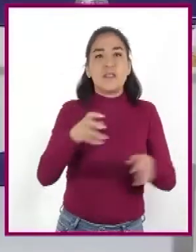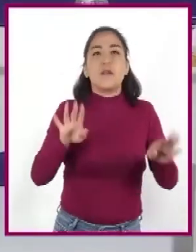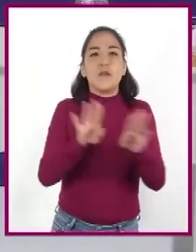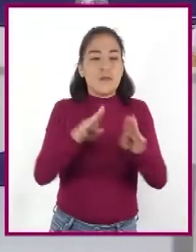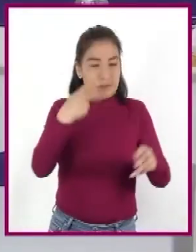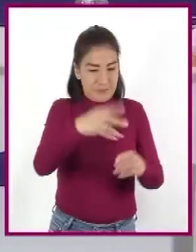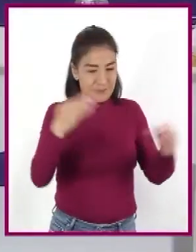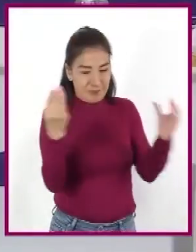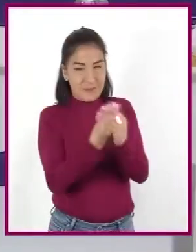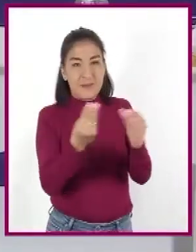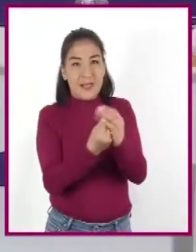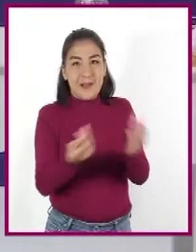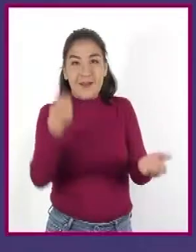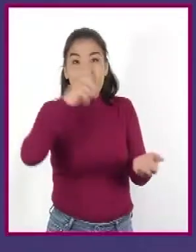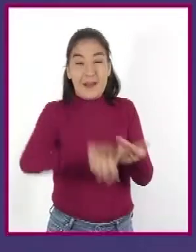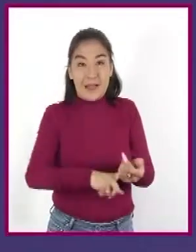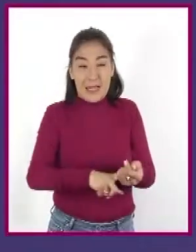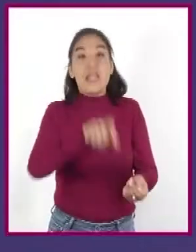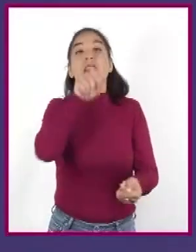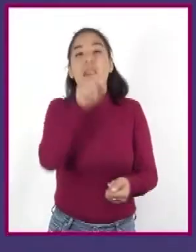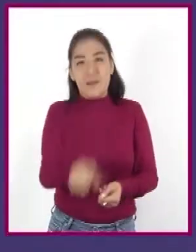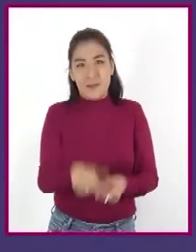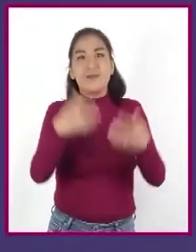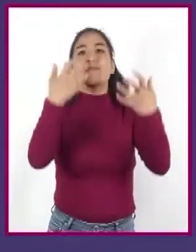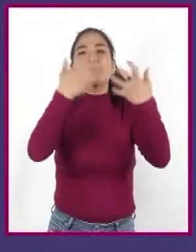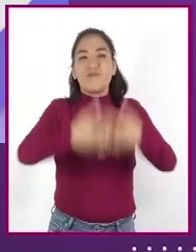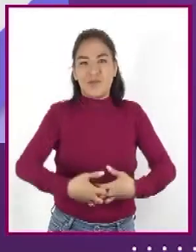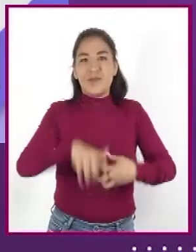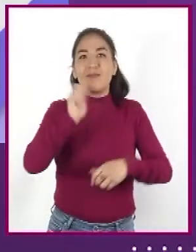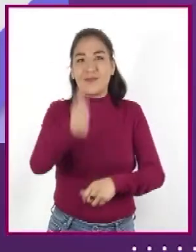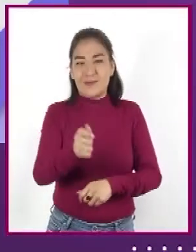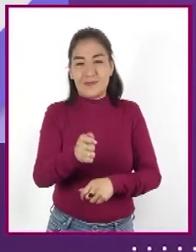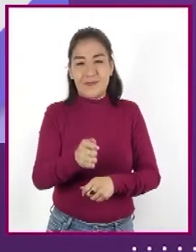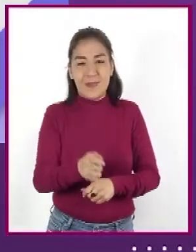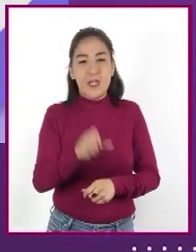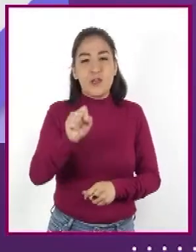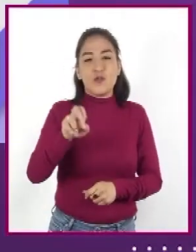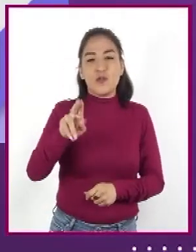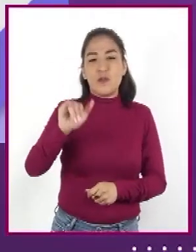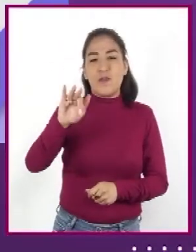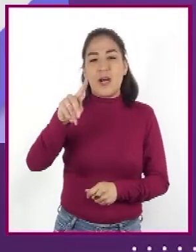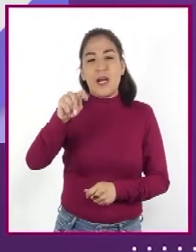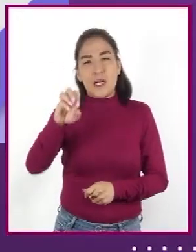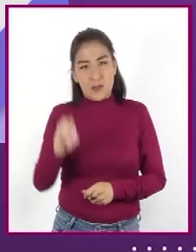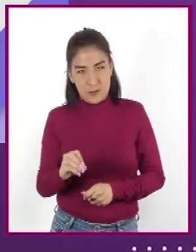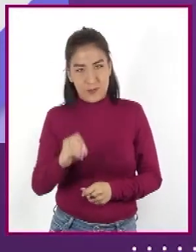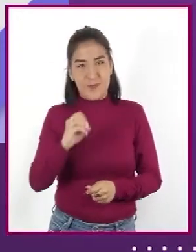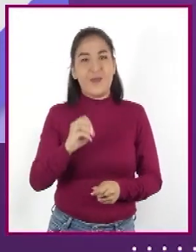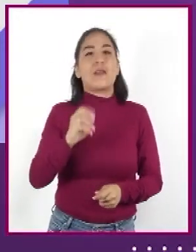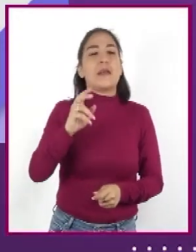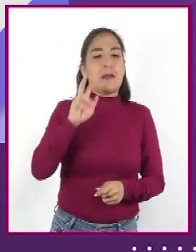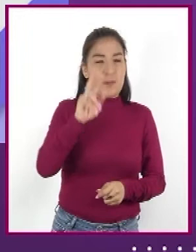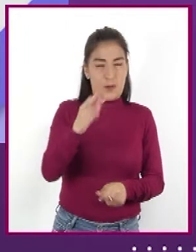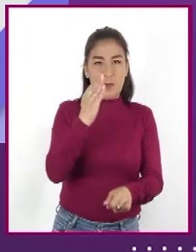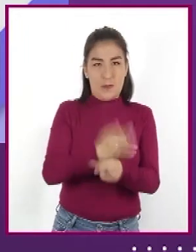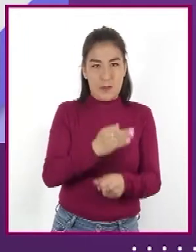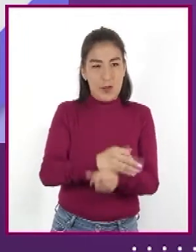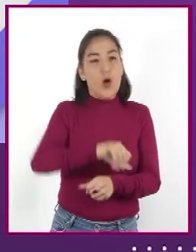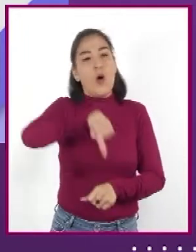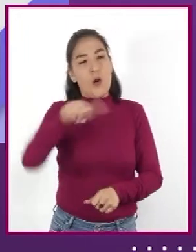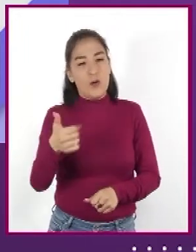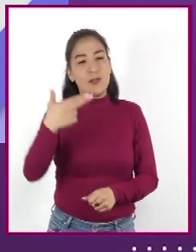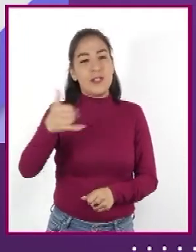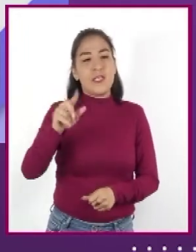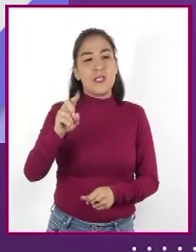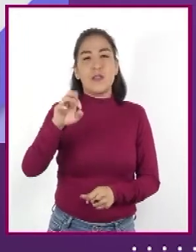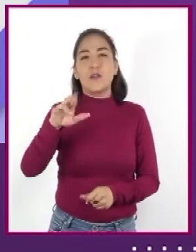interna. En consecuencia, se producen los compuestos sulfato de sodio, ahorita lo vamos a ver, e hidróxido